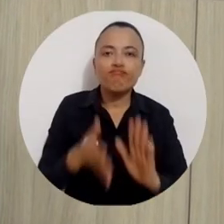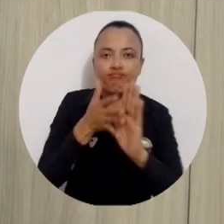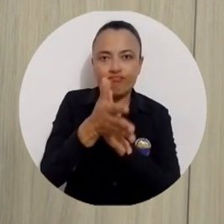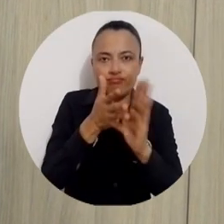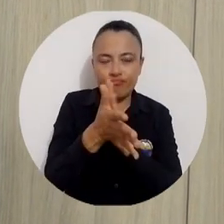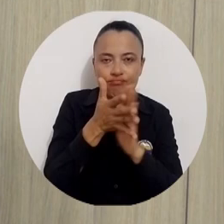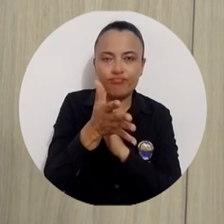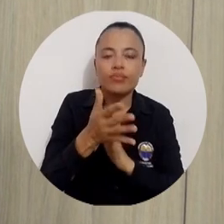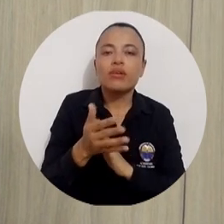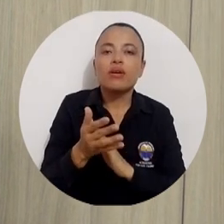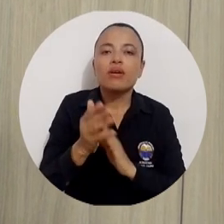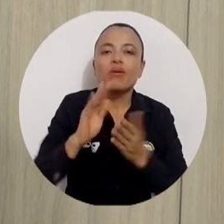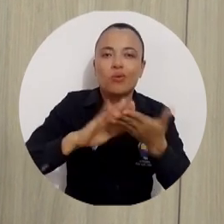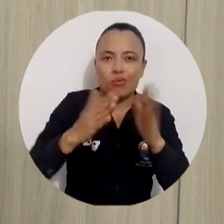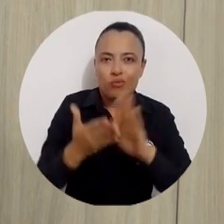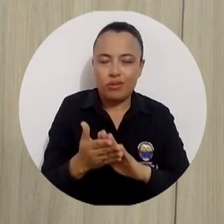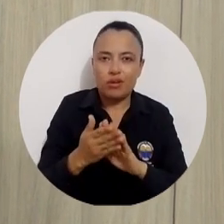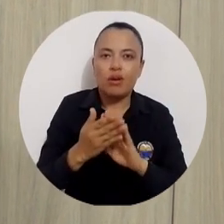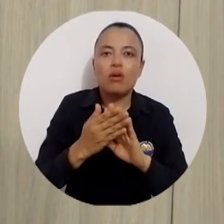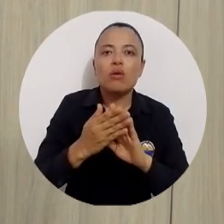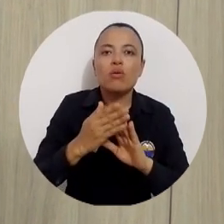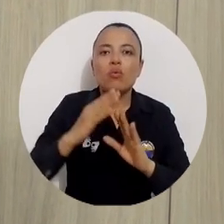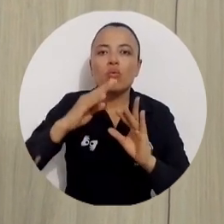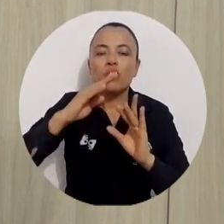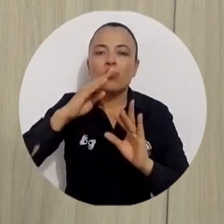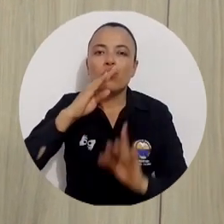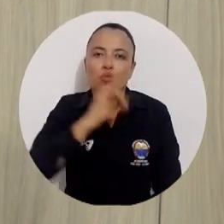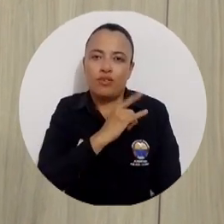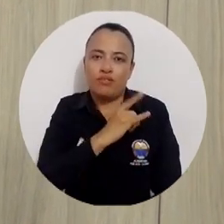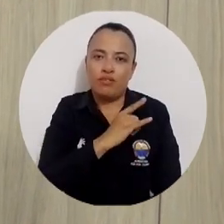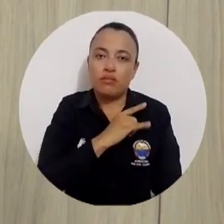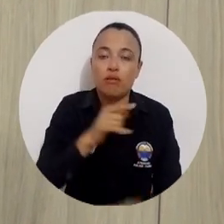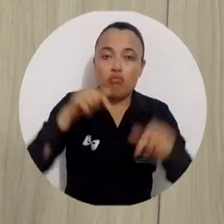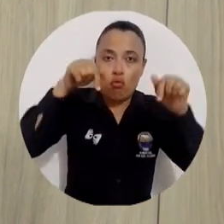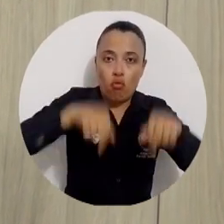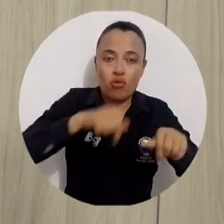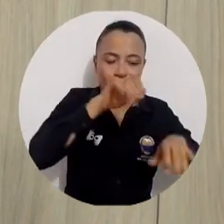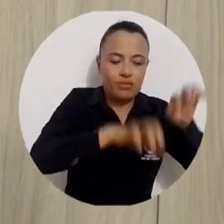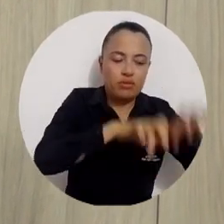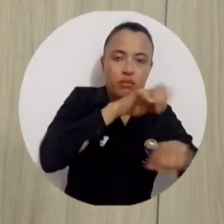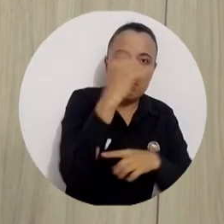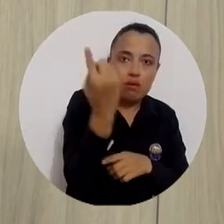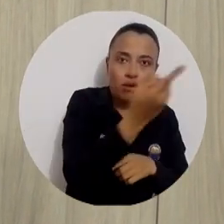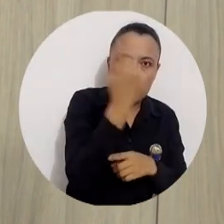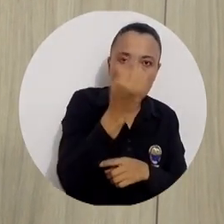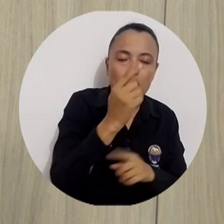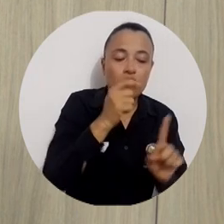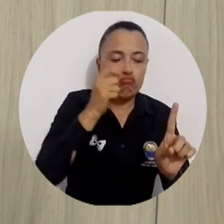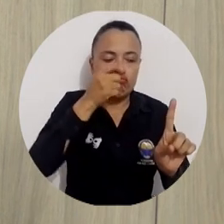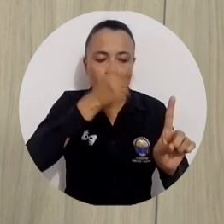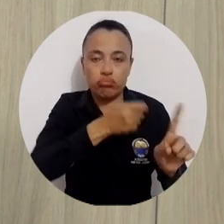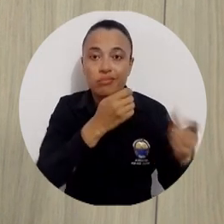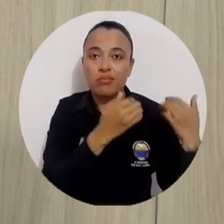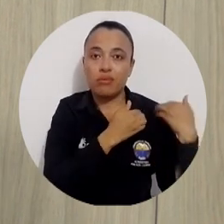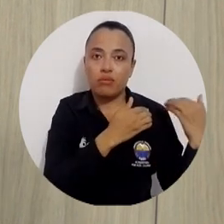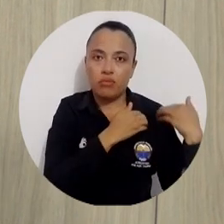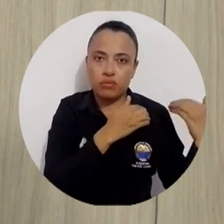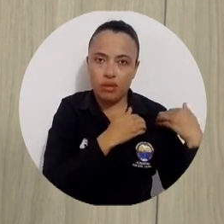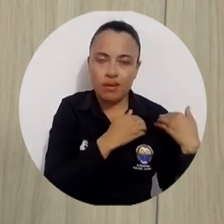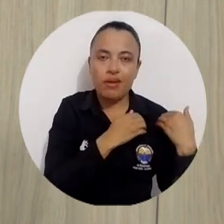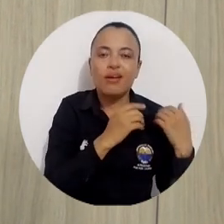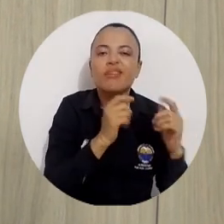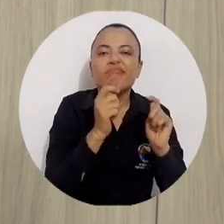nos permitimos informar a la comunidad universitaria que la Secretaría General, en uso de sus facultades, las cuales les